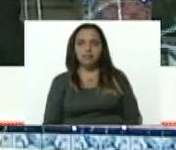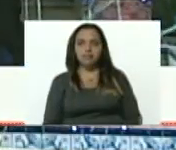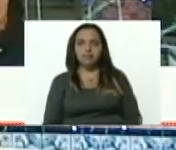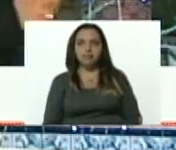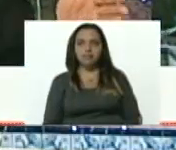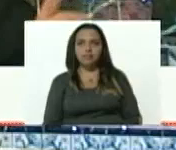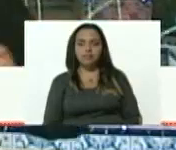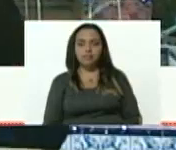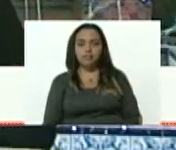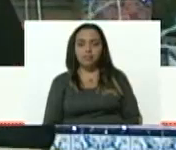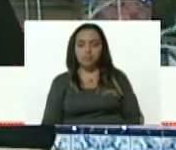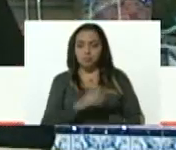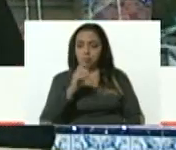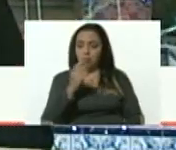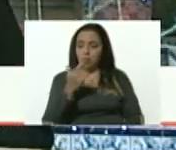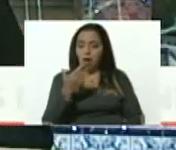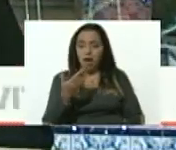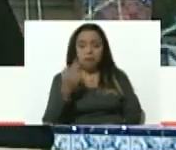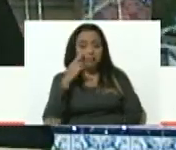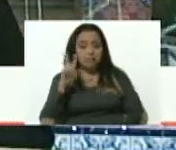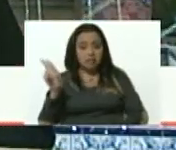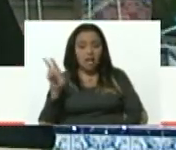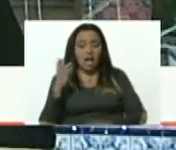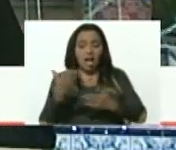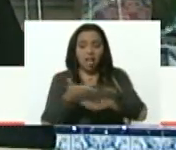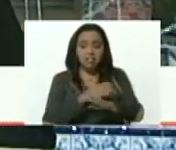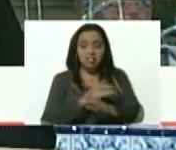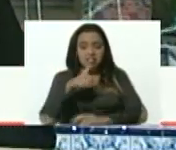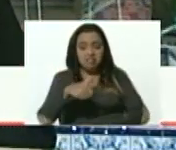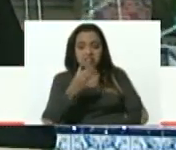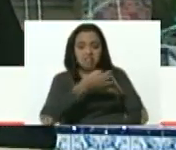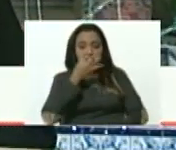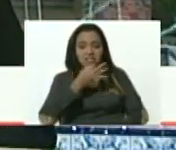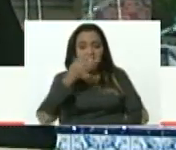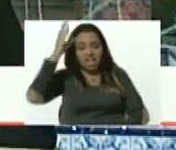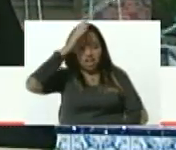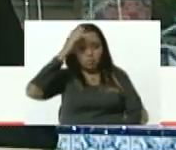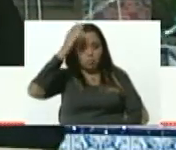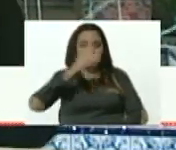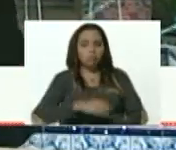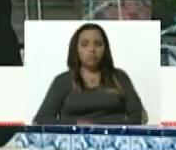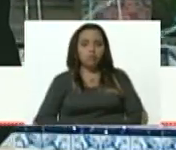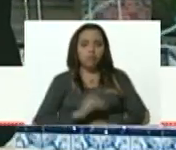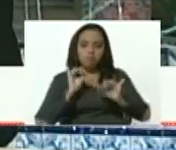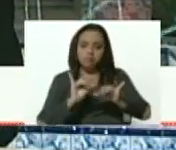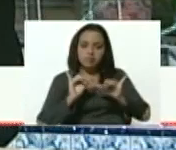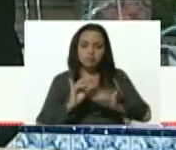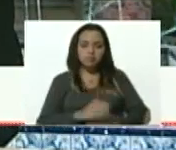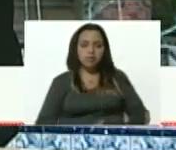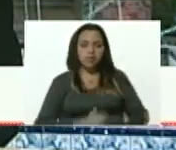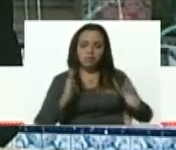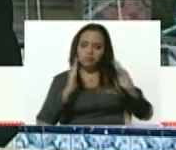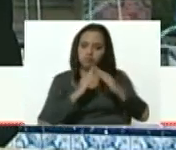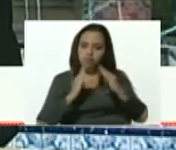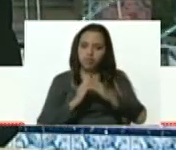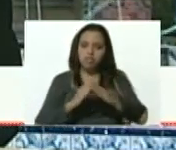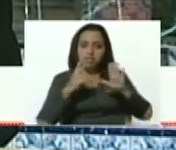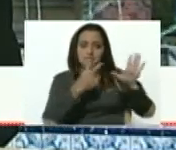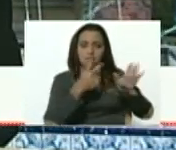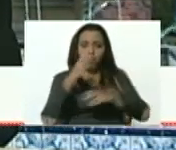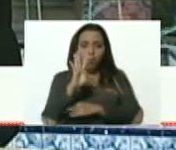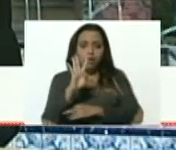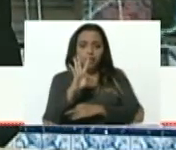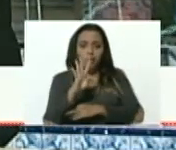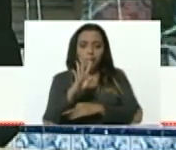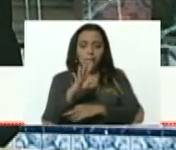Eso fue ahorita, en la tardecita, aquí en Caricuao. Precisamente, miren, viviendas de 74 metros